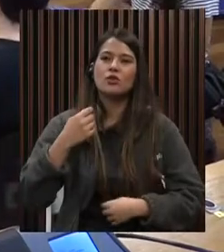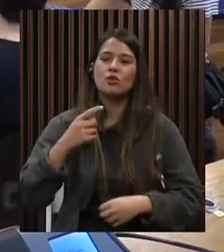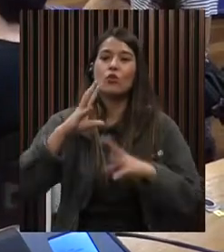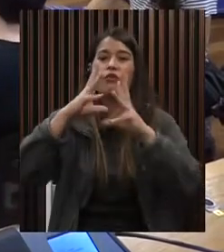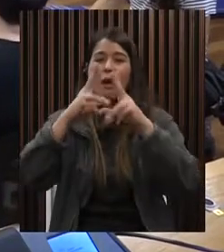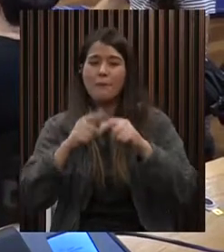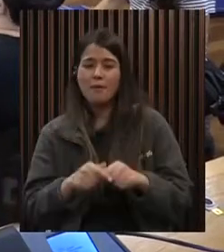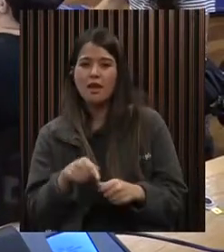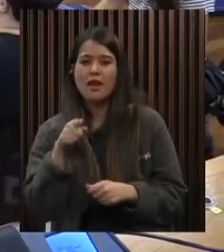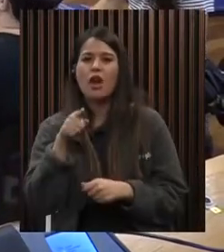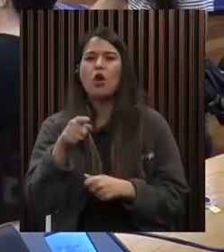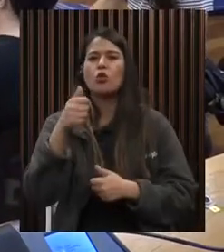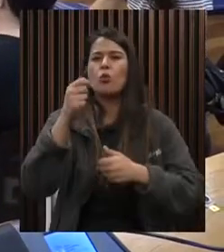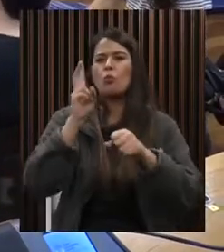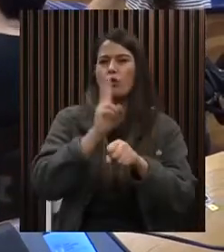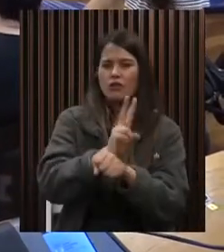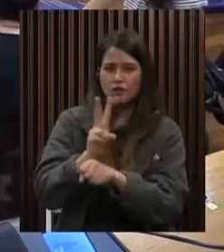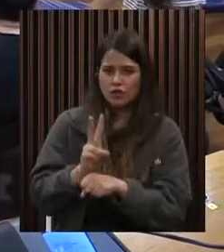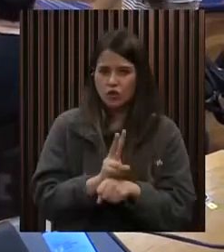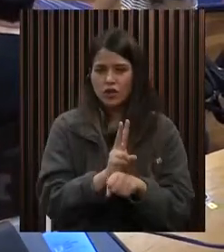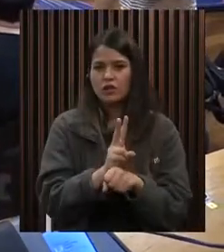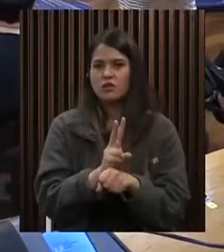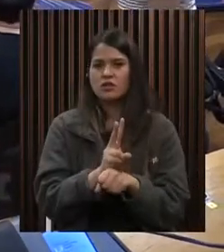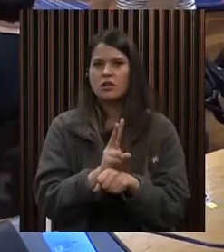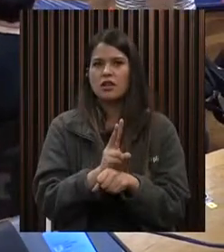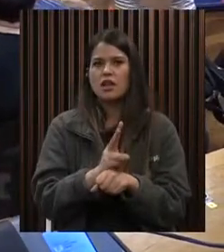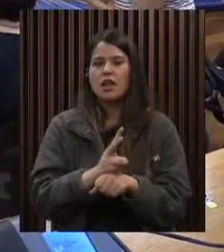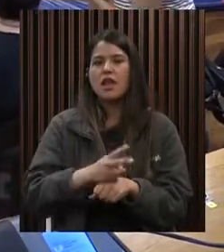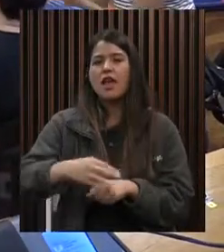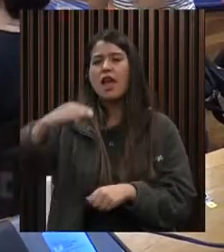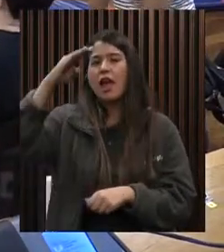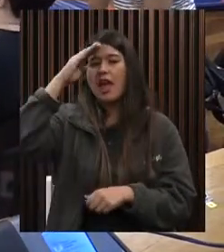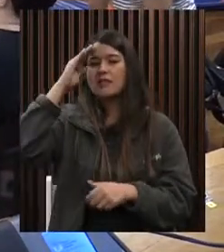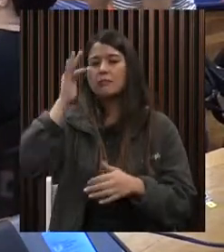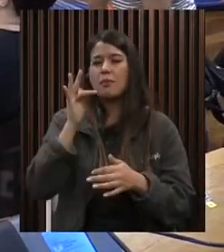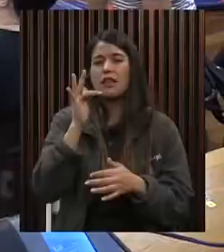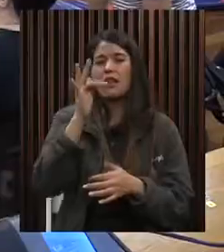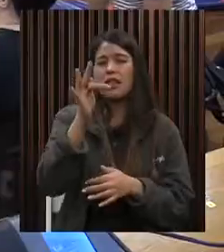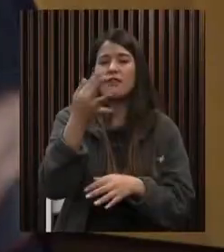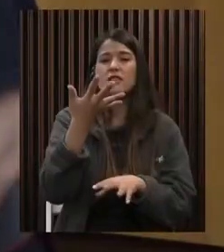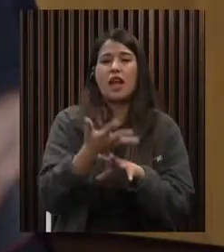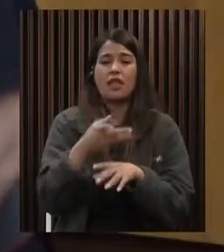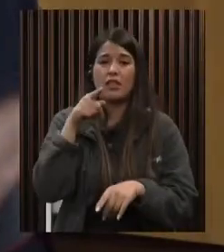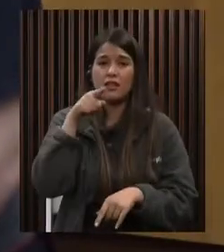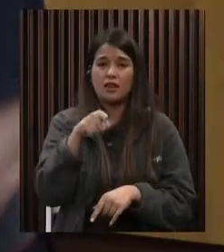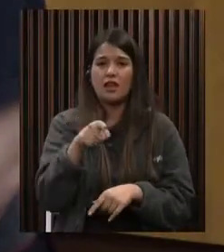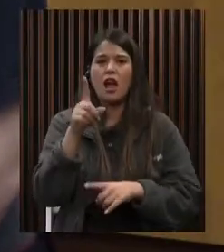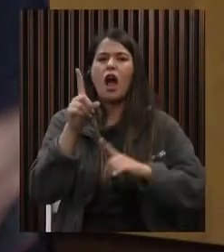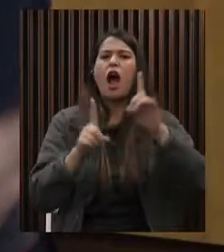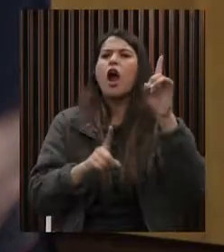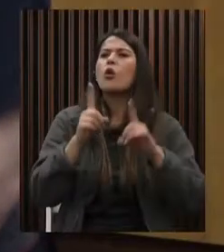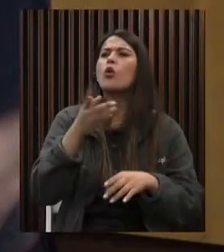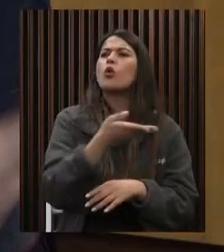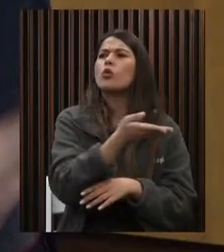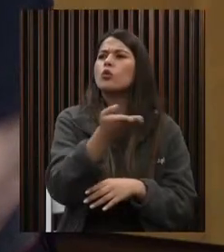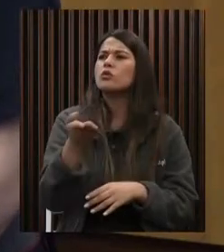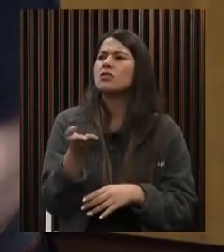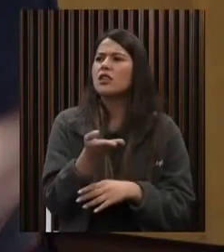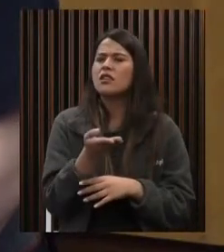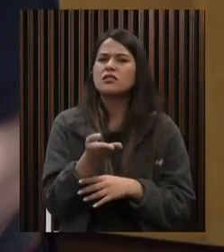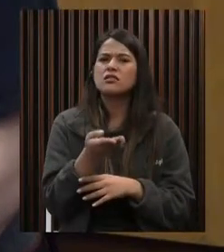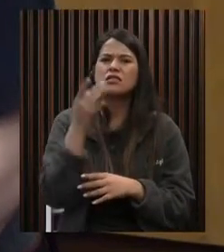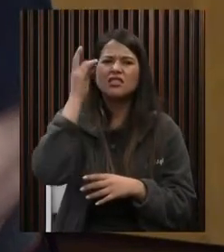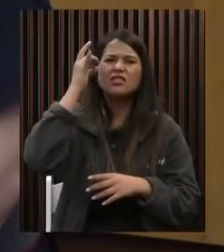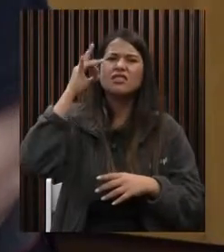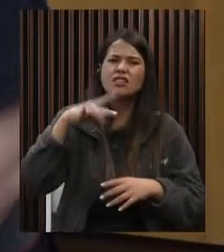familia, o tus profesores, y las expectativas que hay frente a ti. ¿Alguno de ustedes tiene alguna idea o